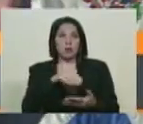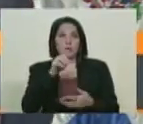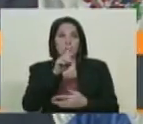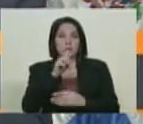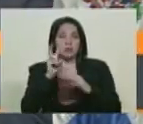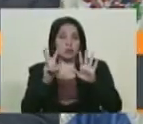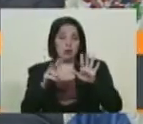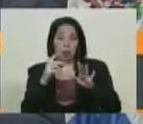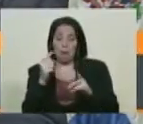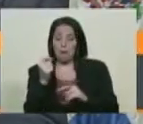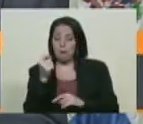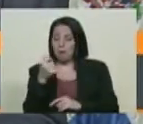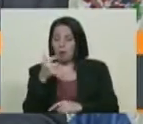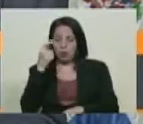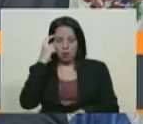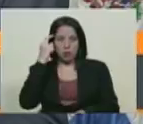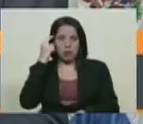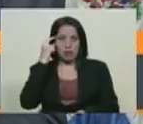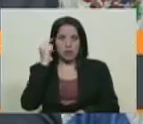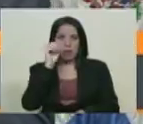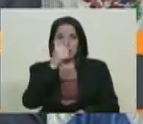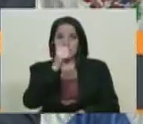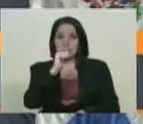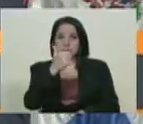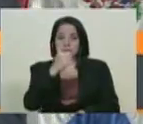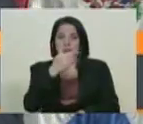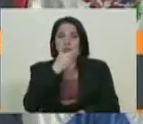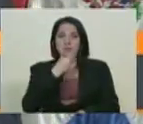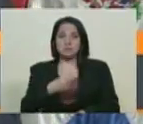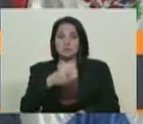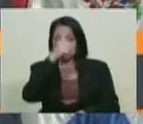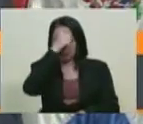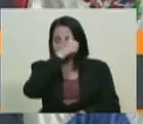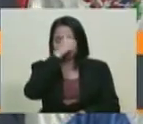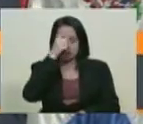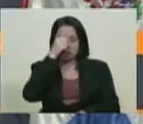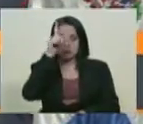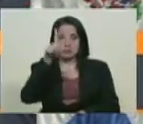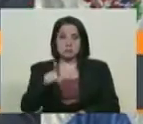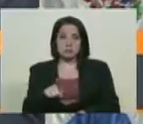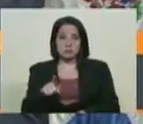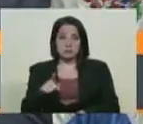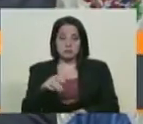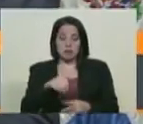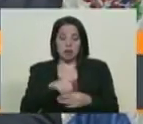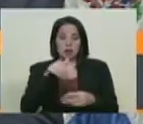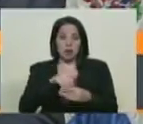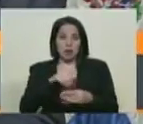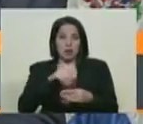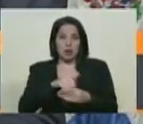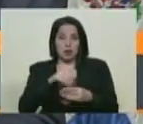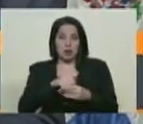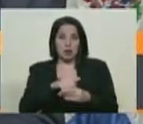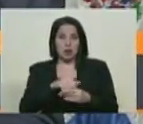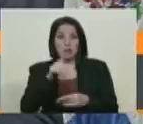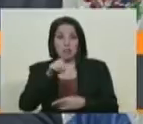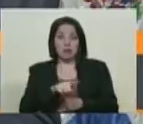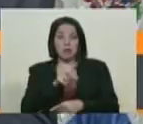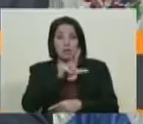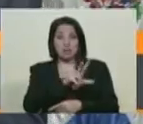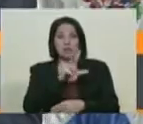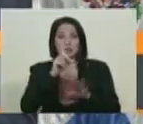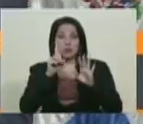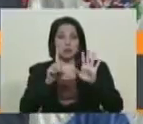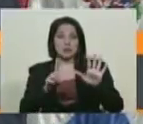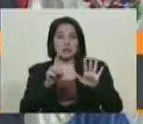2017. Y en pocos días, el 10 de diciembre, domingo también, escogeremos los 335 alcaldes